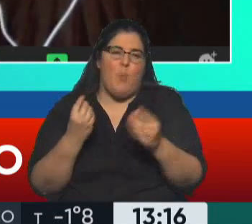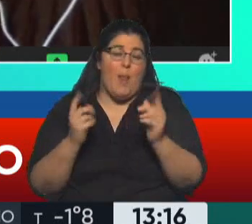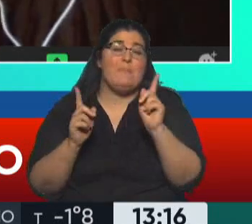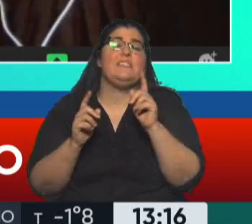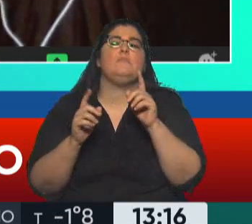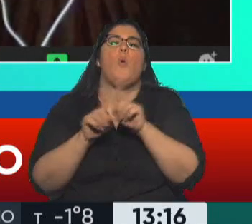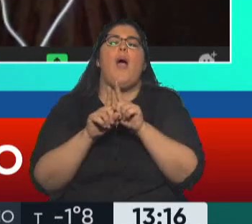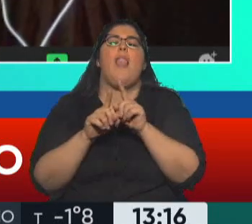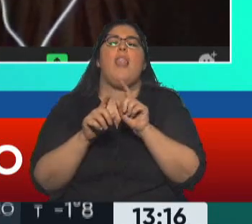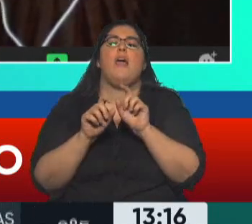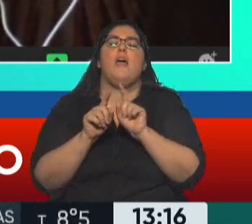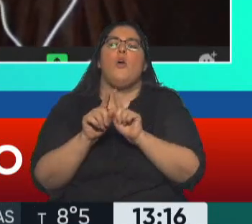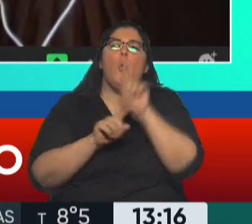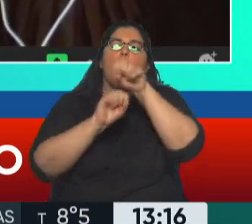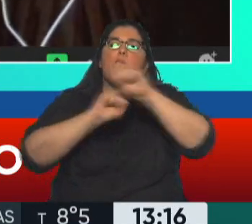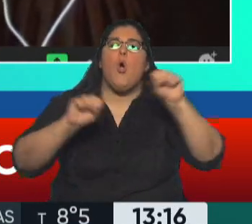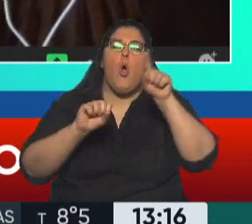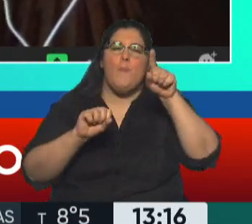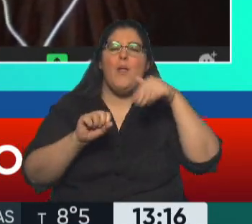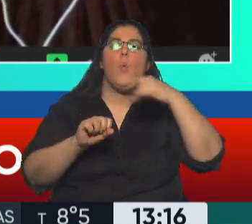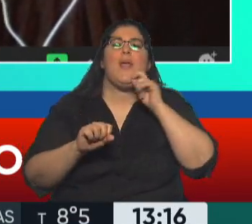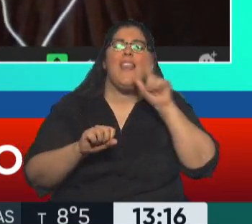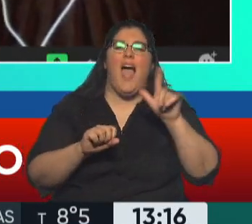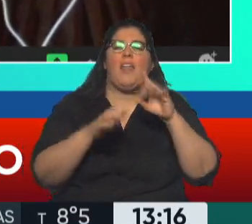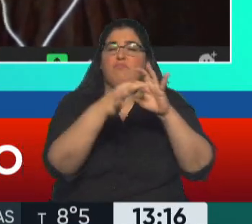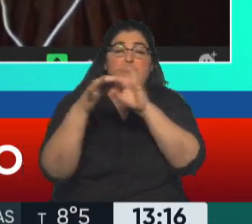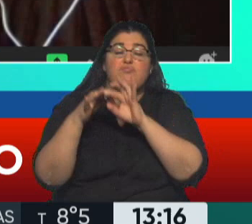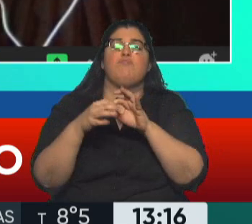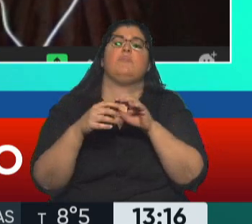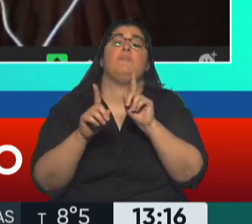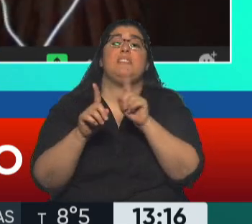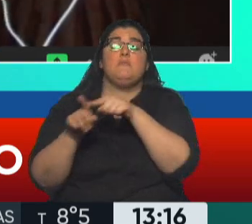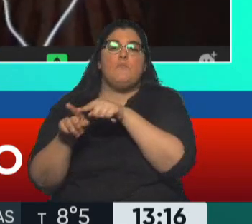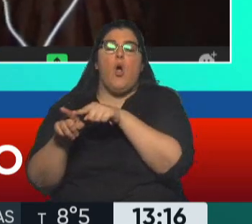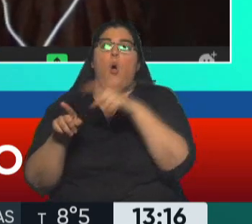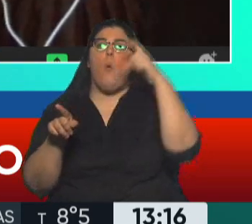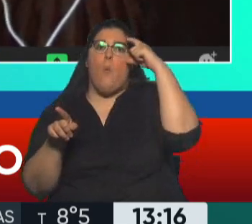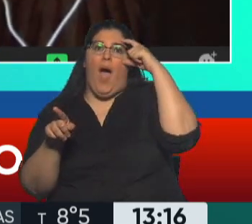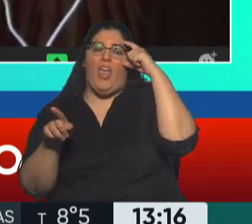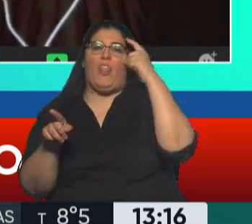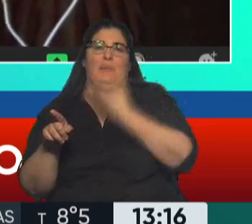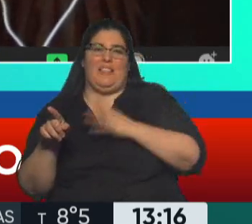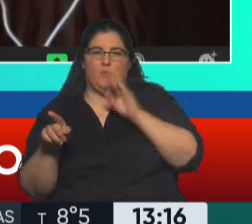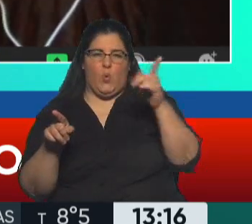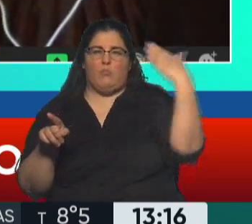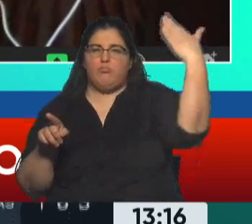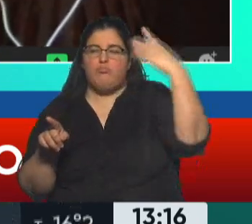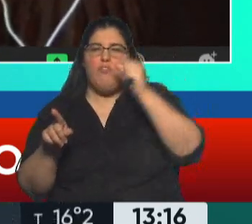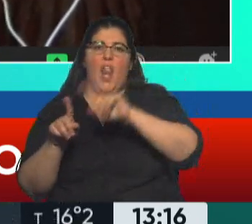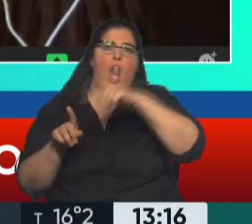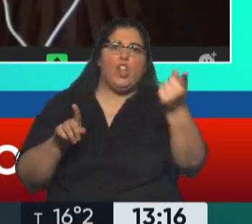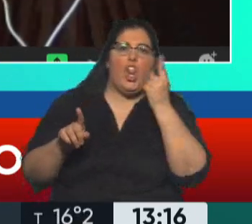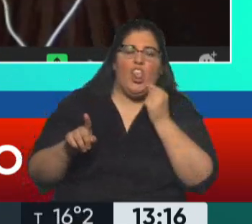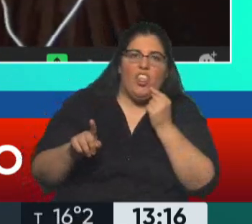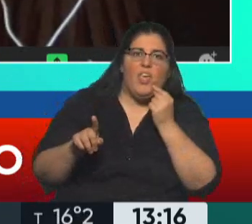redes nucleares, y cuando uno piensa en el discurso que dio Joe Biden al día siguiente de la retirada de Afganistán, estuvo justamente el tema